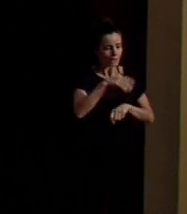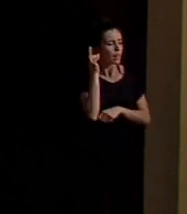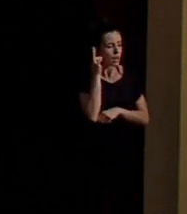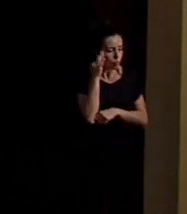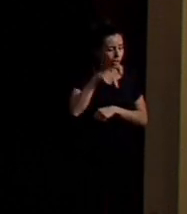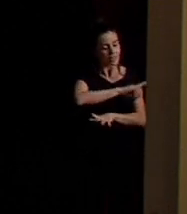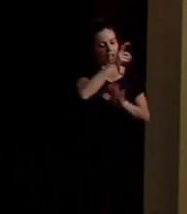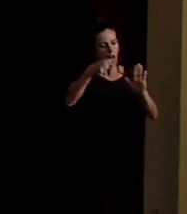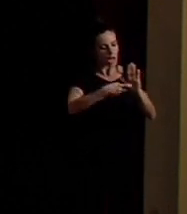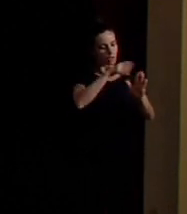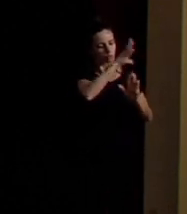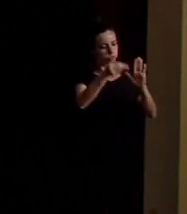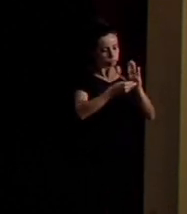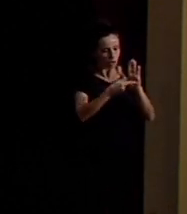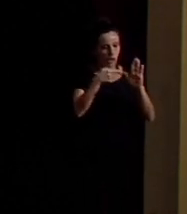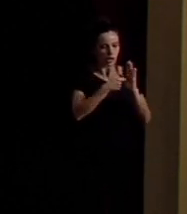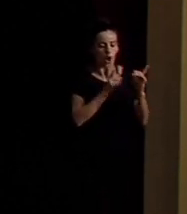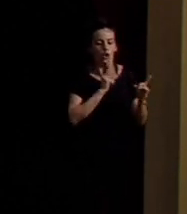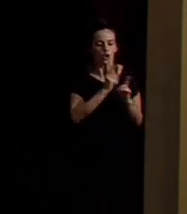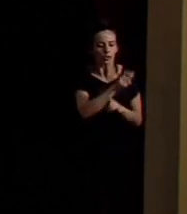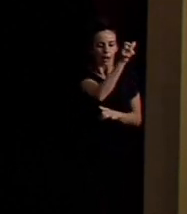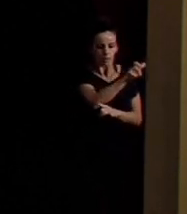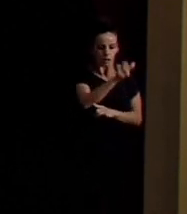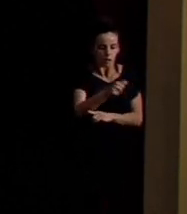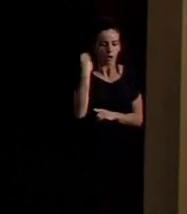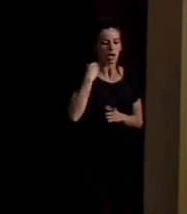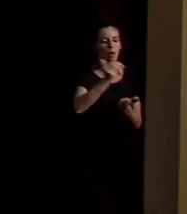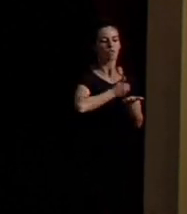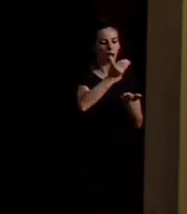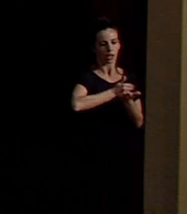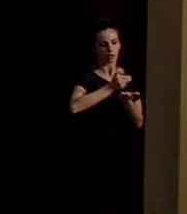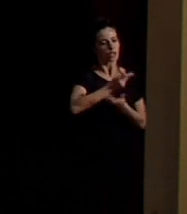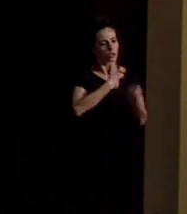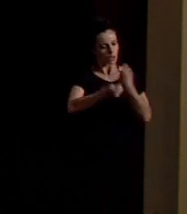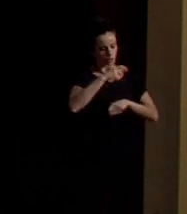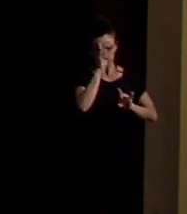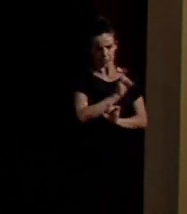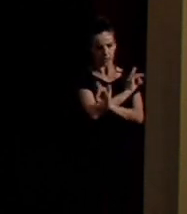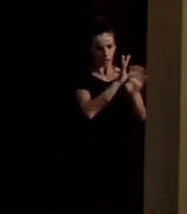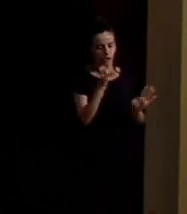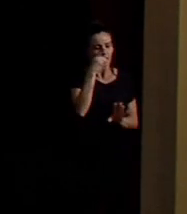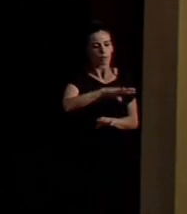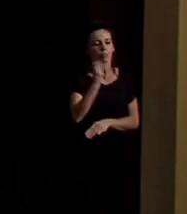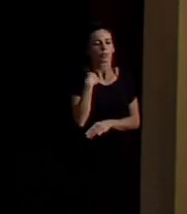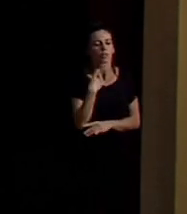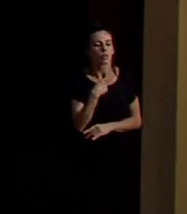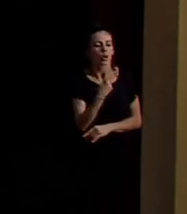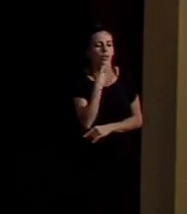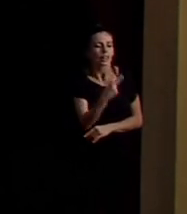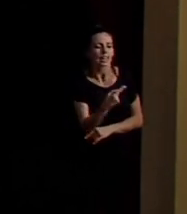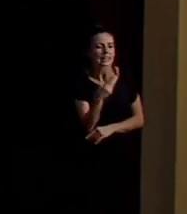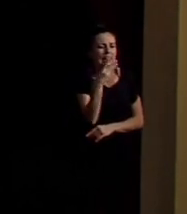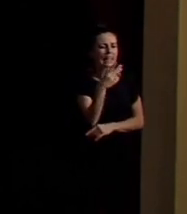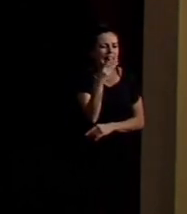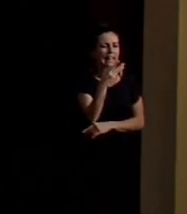se persiguiera penalmente a quienes se benefician de la trata, por supuesto, incluida eso que se llamaba tradicionalmente la tercería